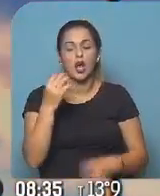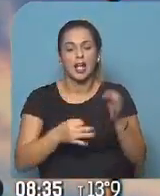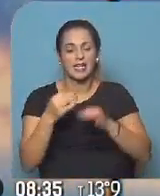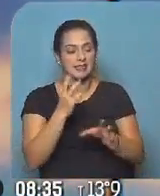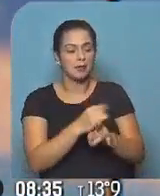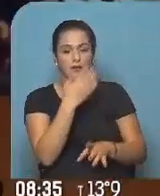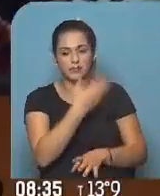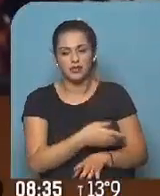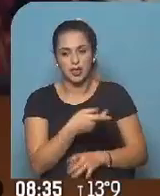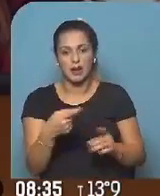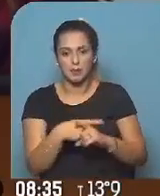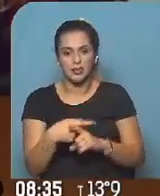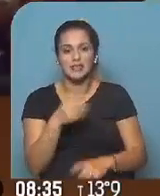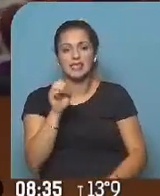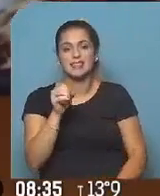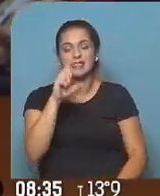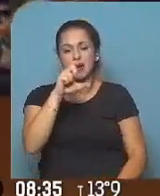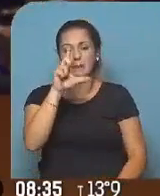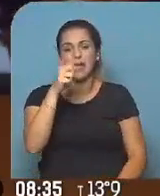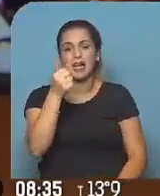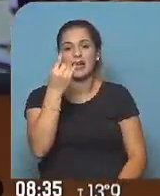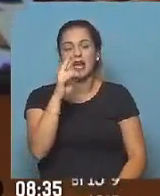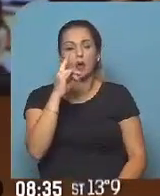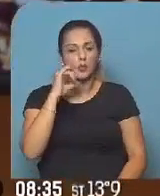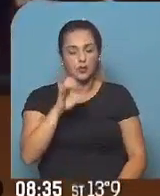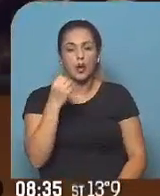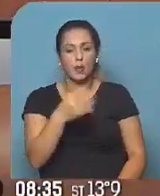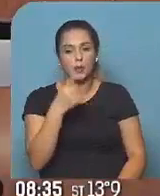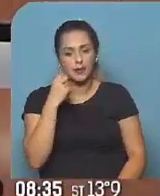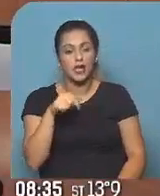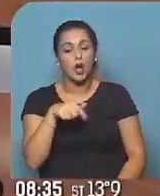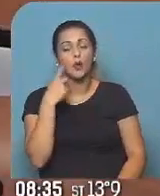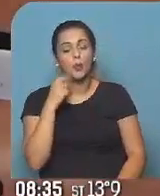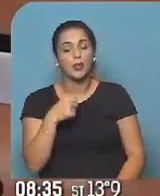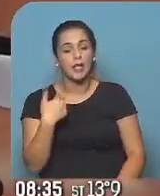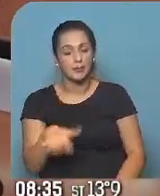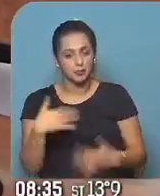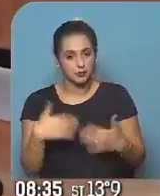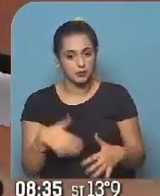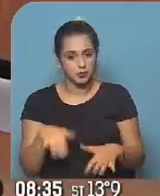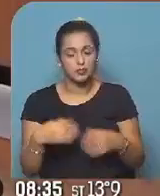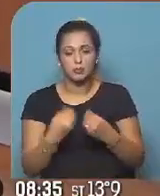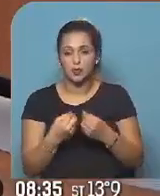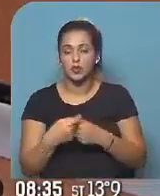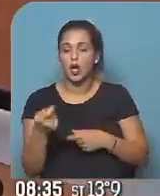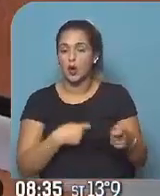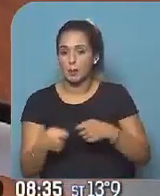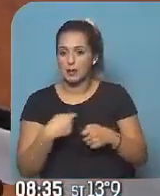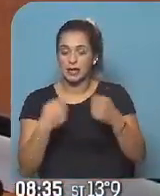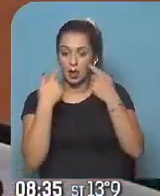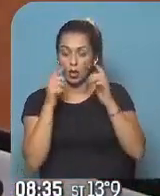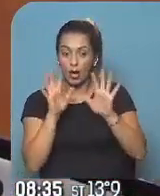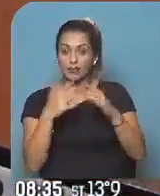nos acompañe a claudio planchar claudio cómo le va que todos buenos dias bueno a ver hoy es una jornada en la cual los mercados prestan atención